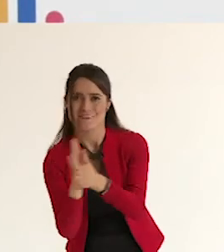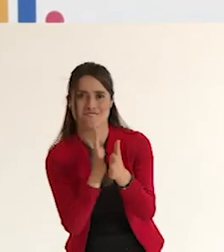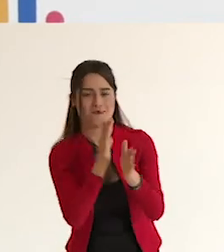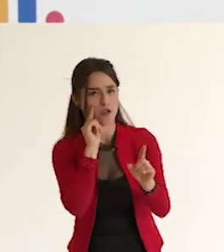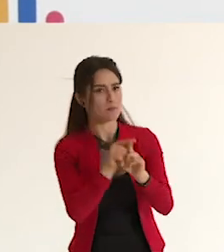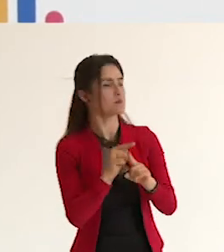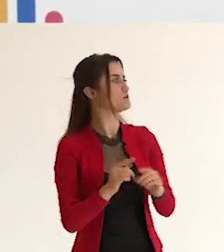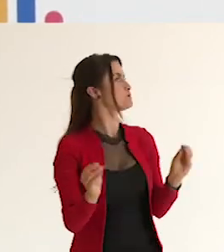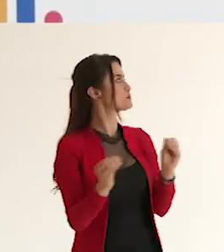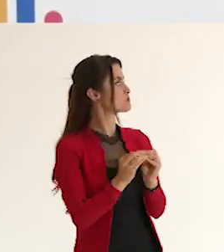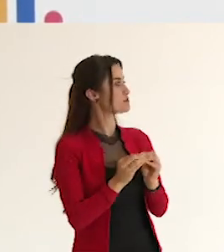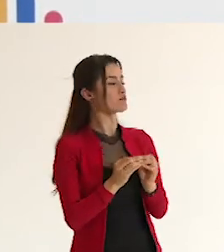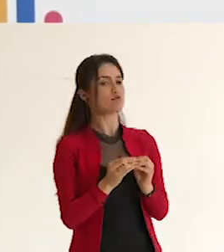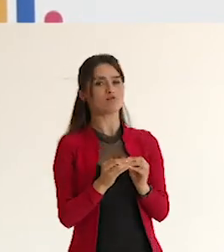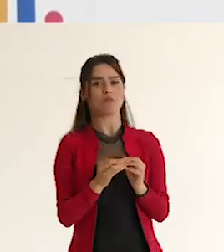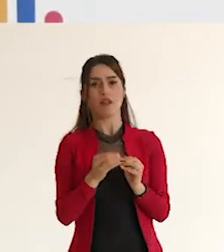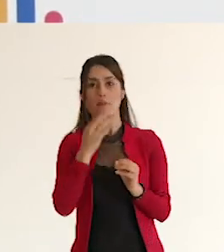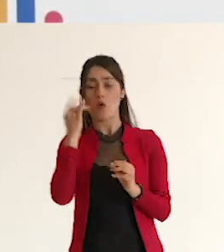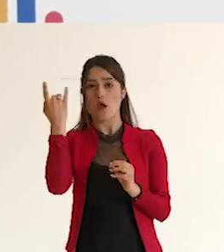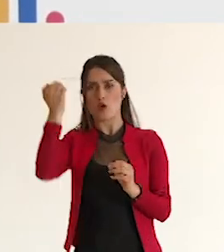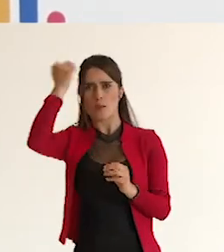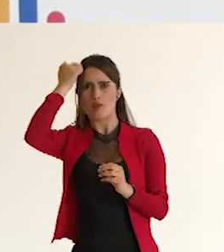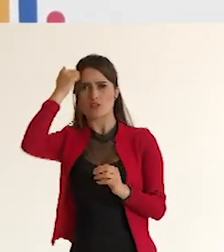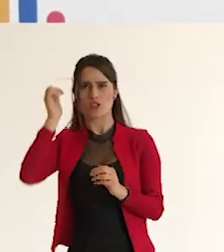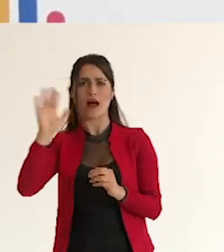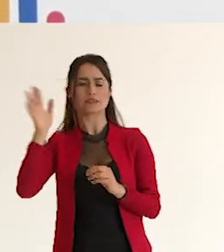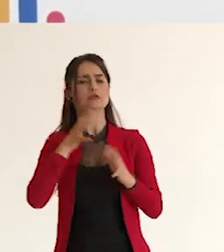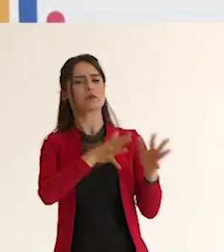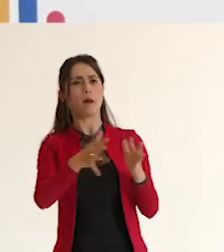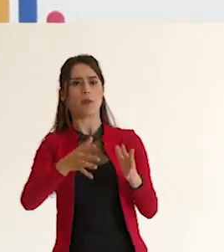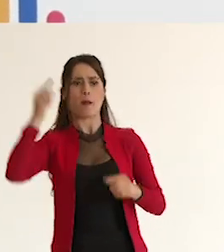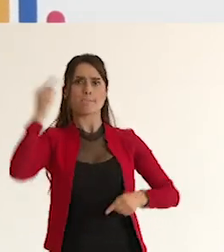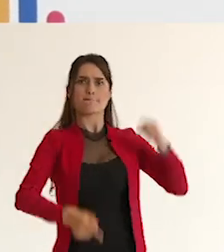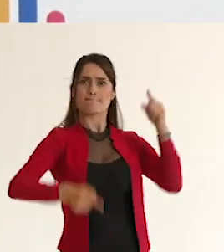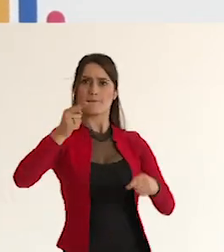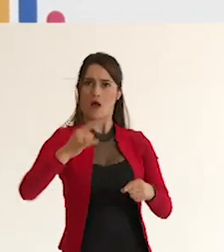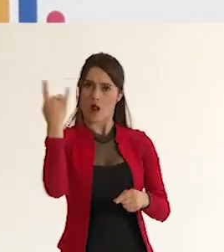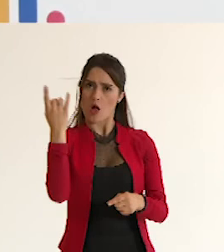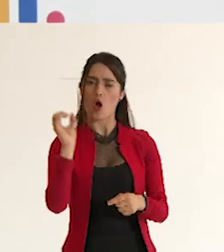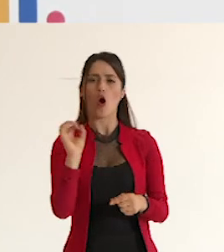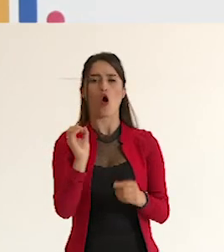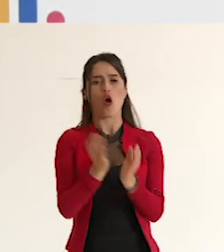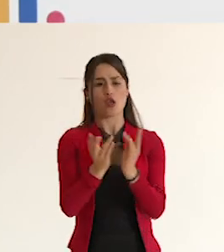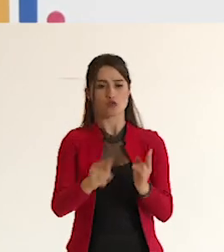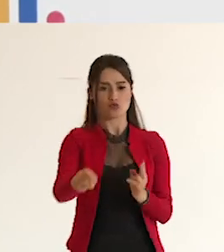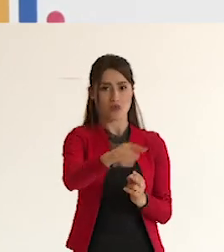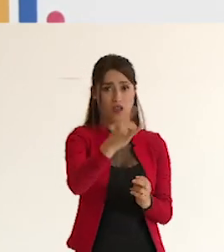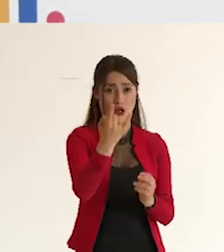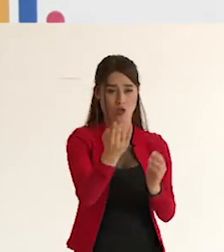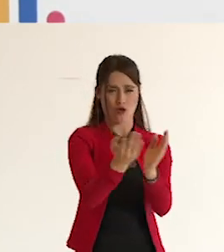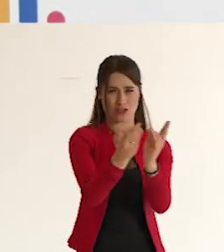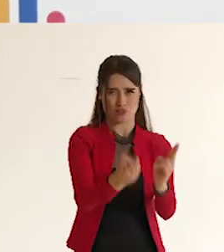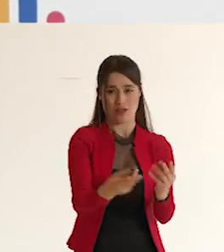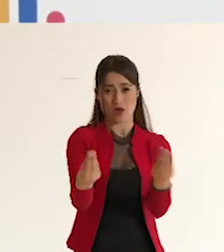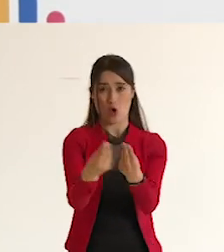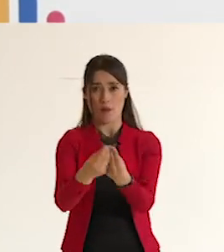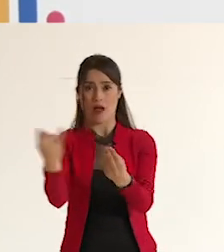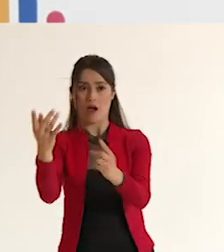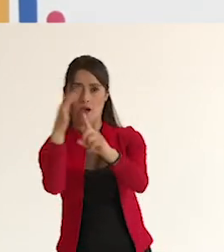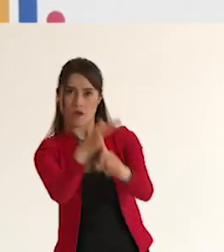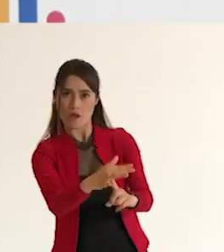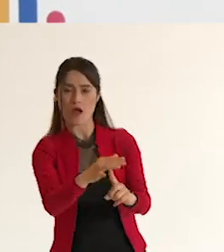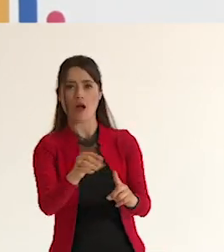tratan a los estudiantes sin autoritarismo si han sido víctimas de intimidación o acoso por parte de otro estudiante si hay un trato respetuoso